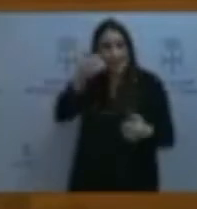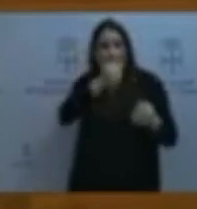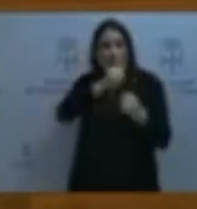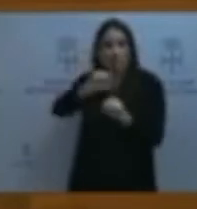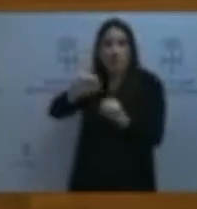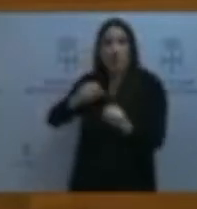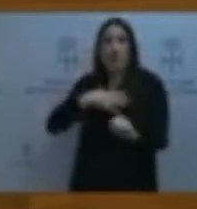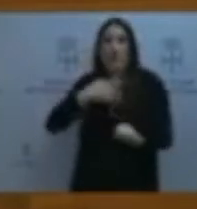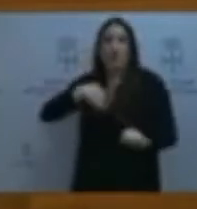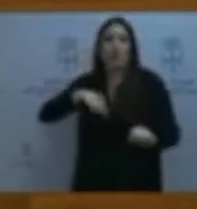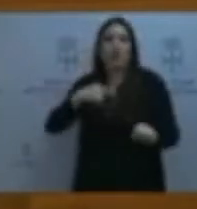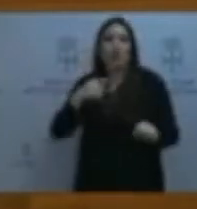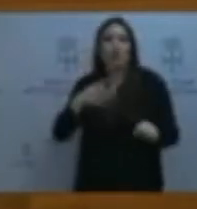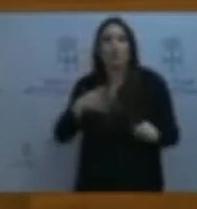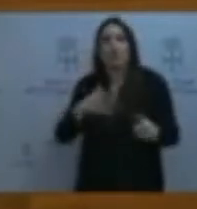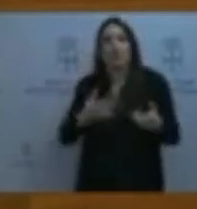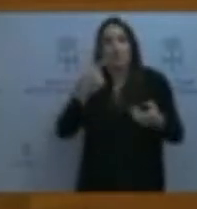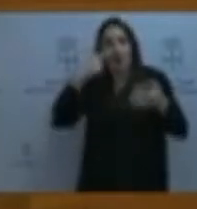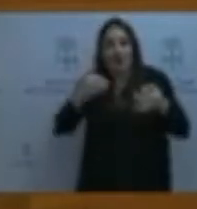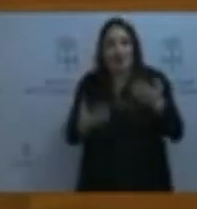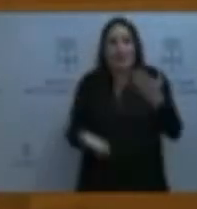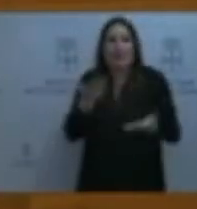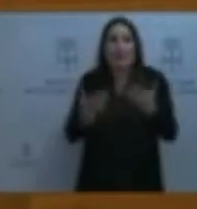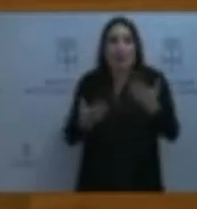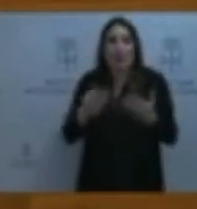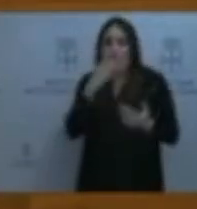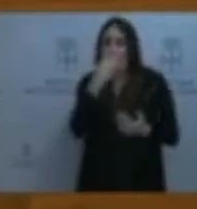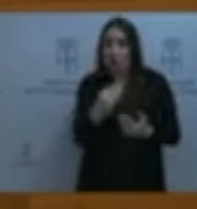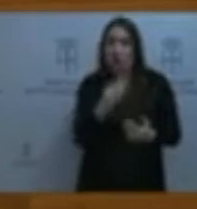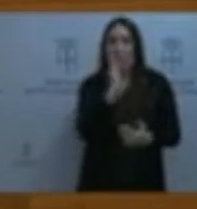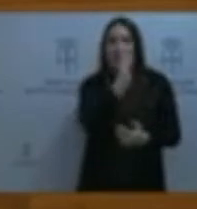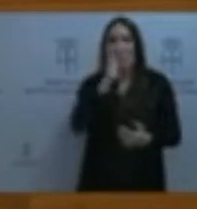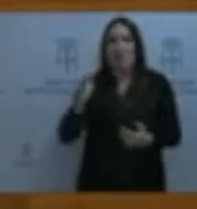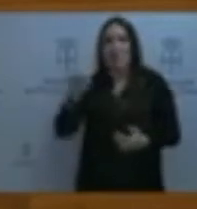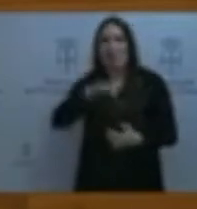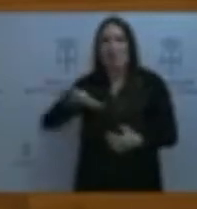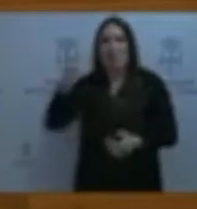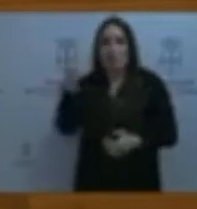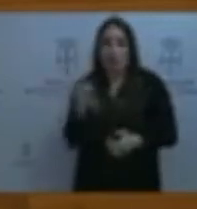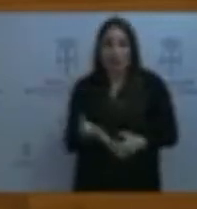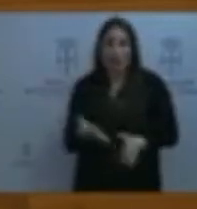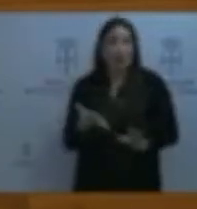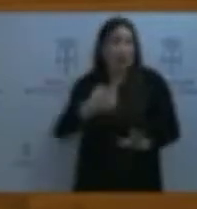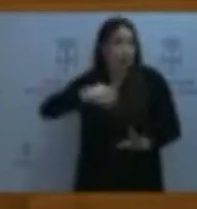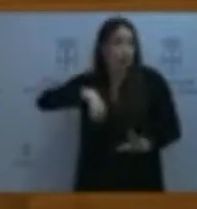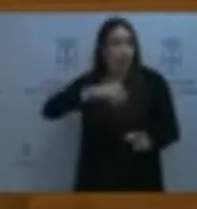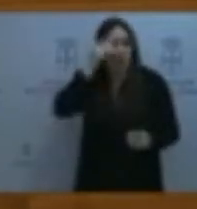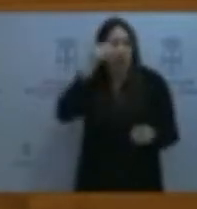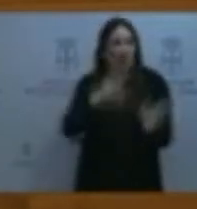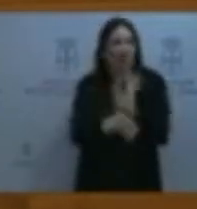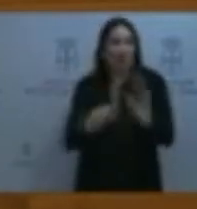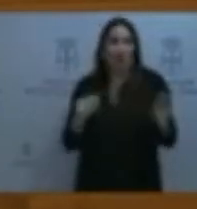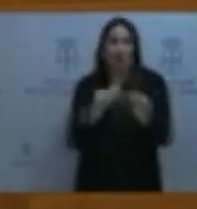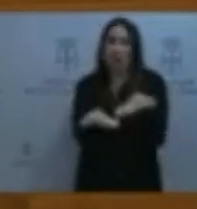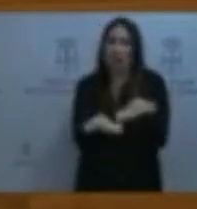pudiéramos cotejar los daños por lobos reales de incidencia en esas mismas. Miren, para nosotros incurre en una contradicción su